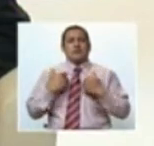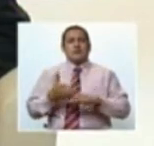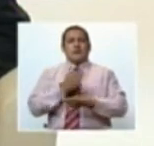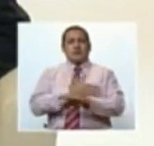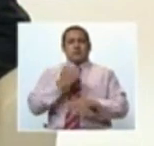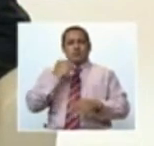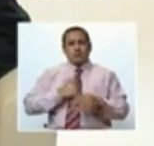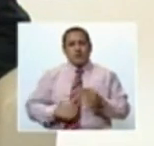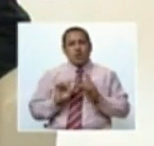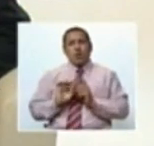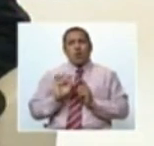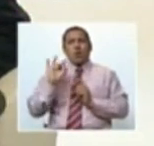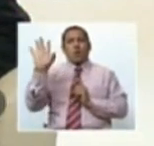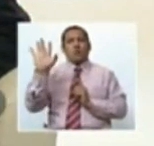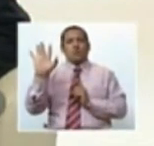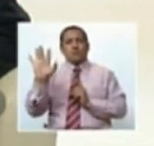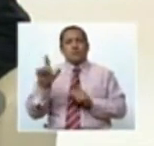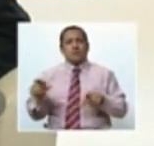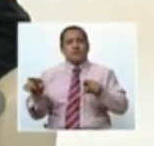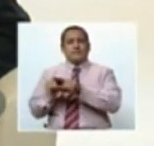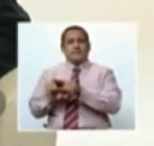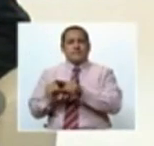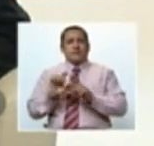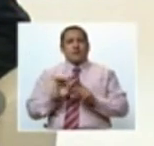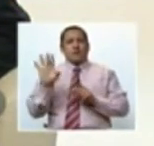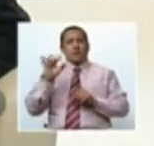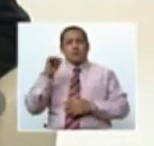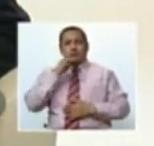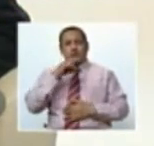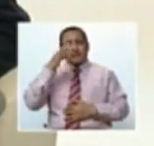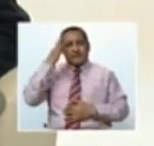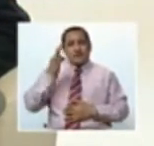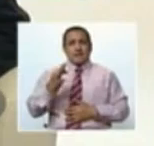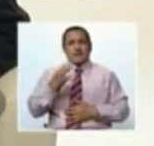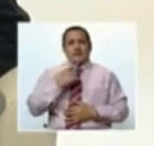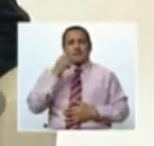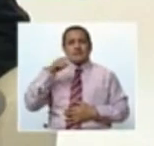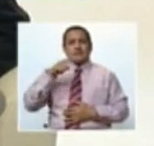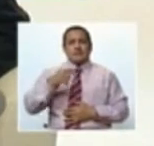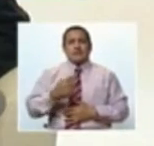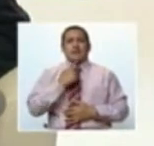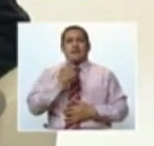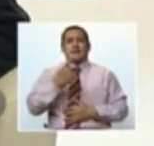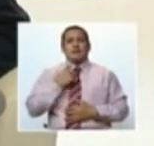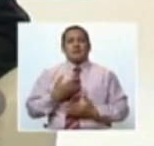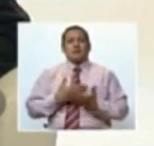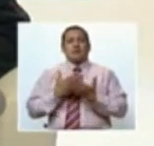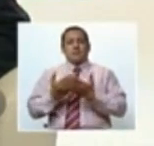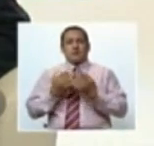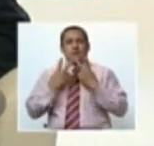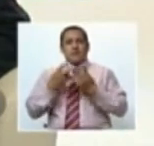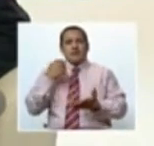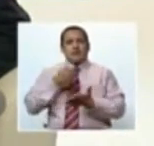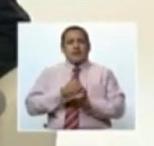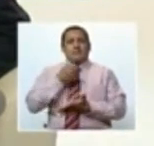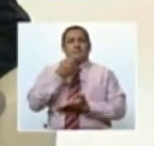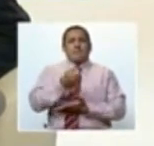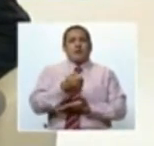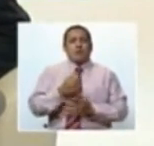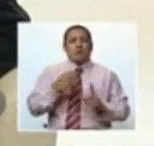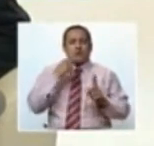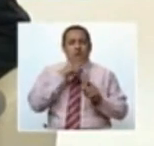ha tenido un hijo fuera del matrimonio y considera que debe ser sujeto del pago de